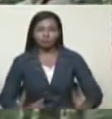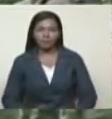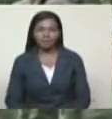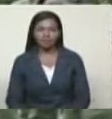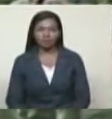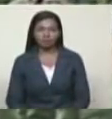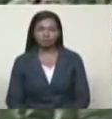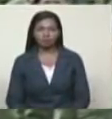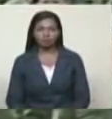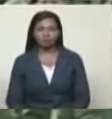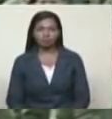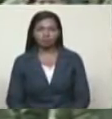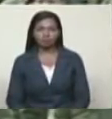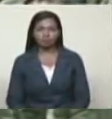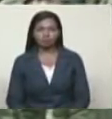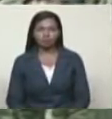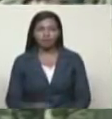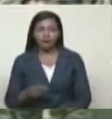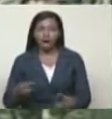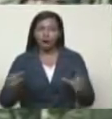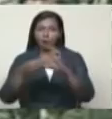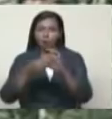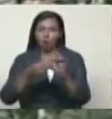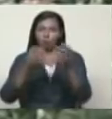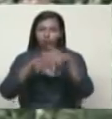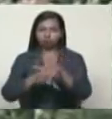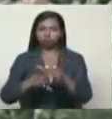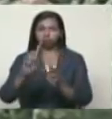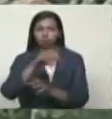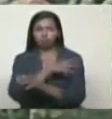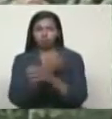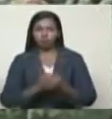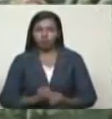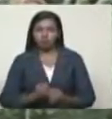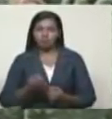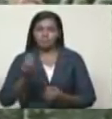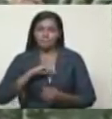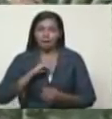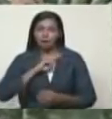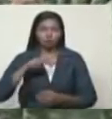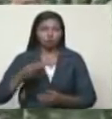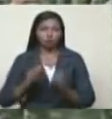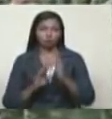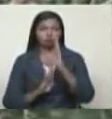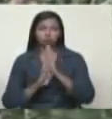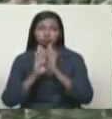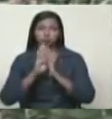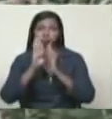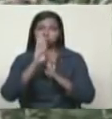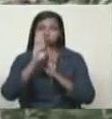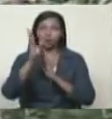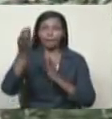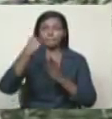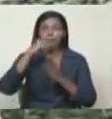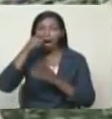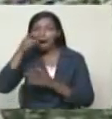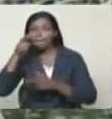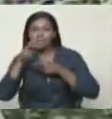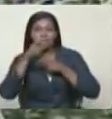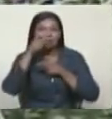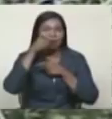se manifestó en unión y cohesión como un solo poder, debemos acrecentar la vigilancia.